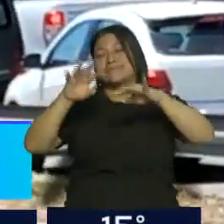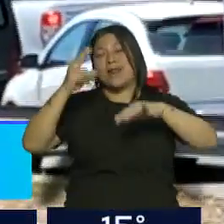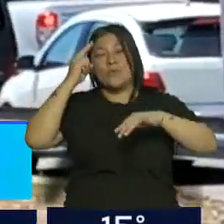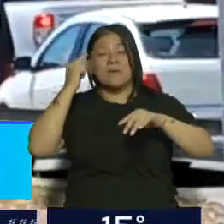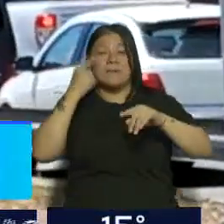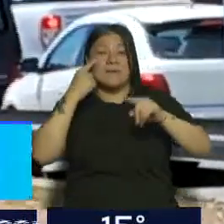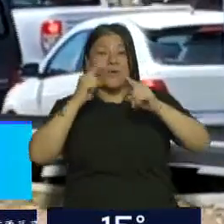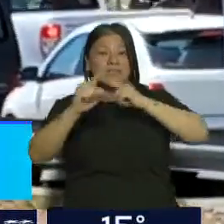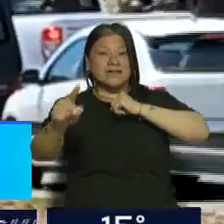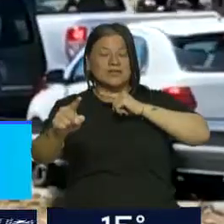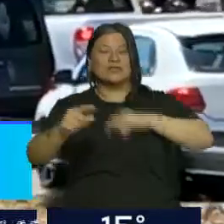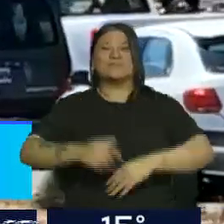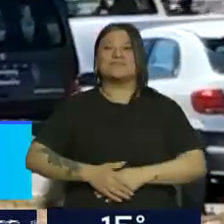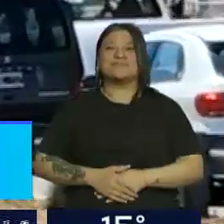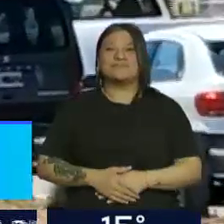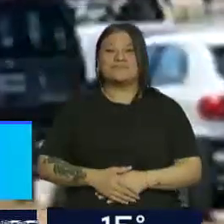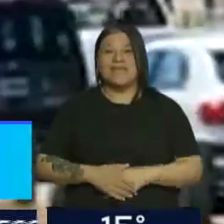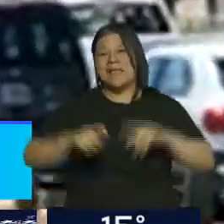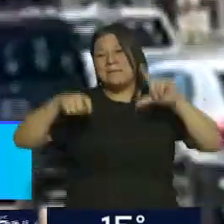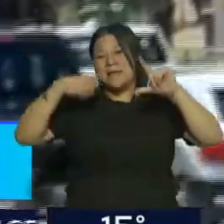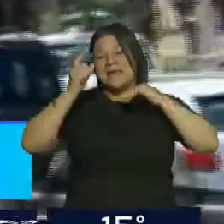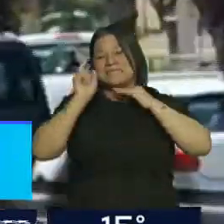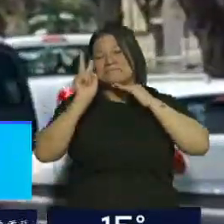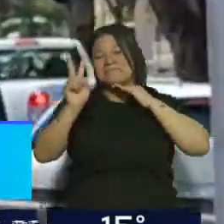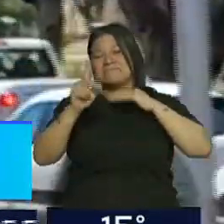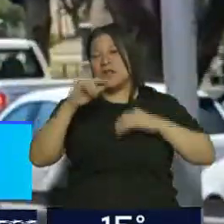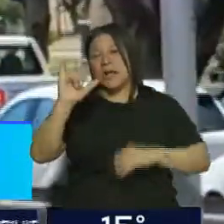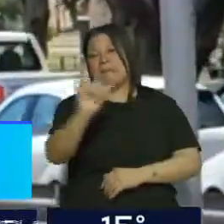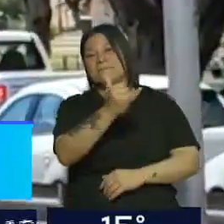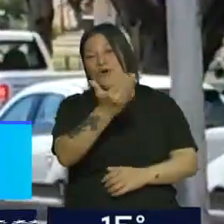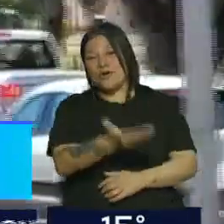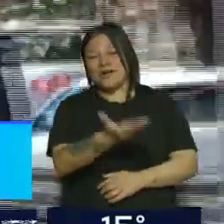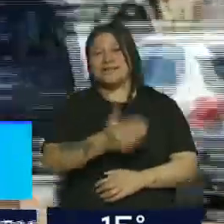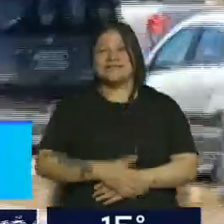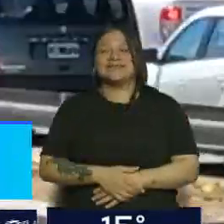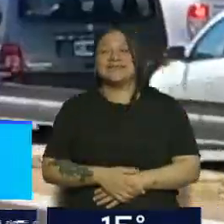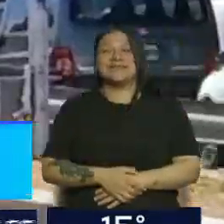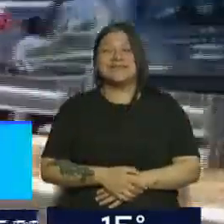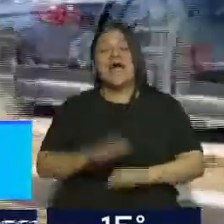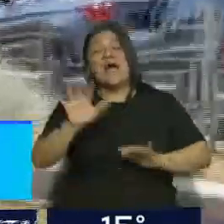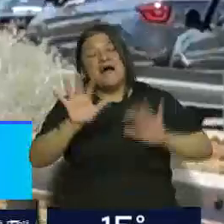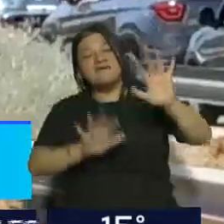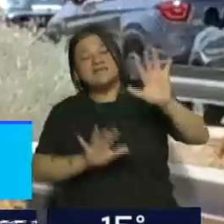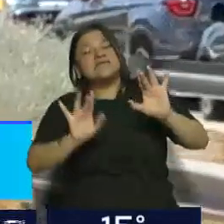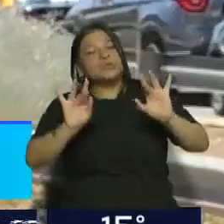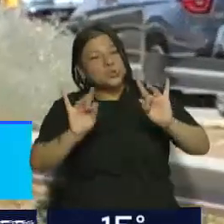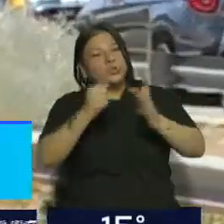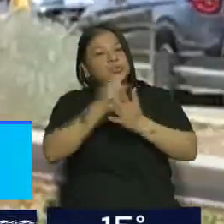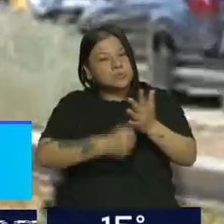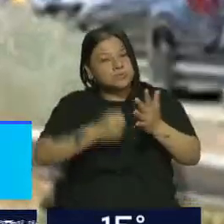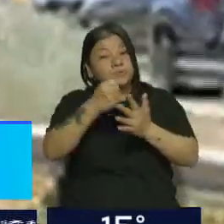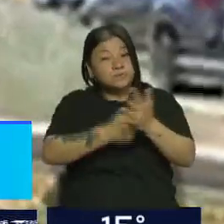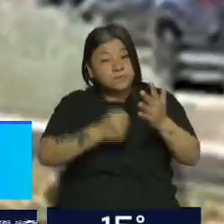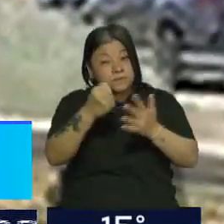directo, la imagen que queríamos de los campeones. Cuesta a veces, pero nada